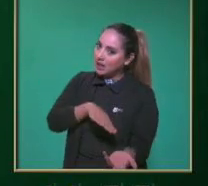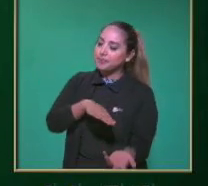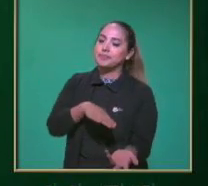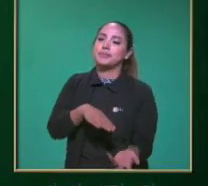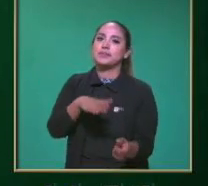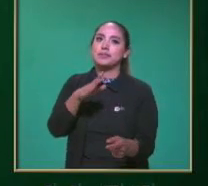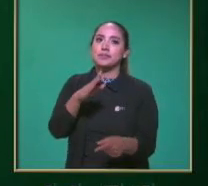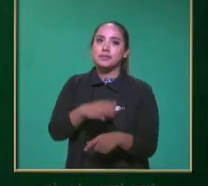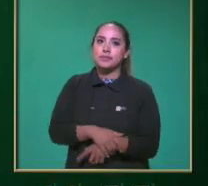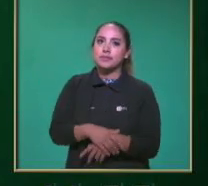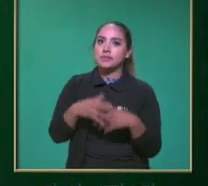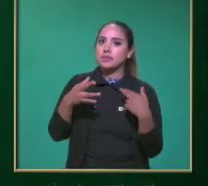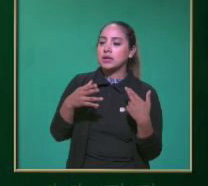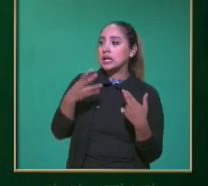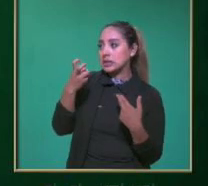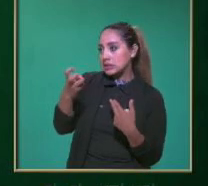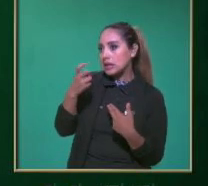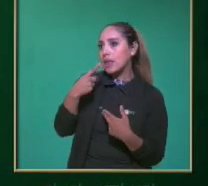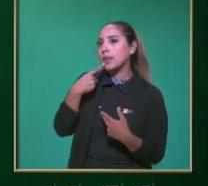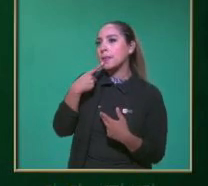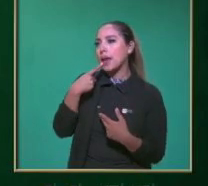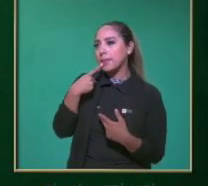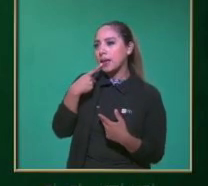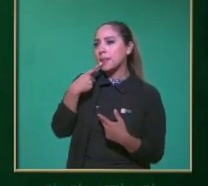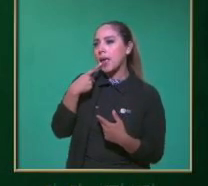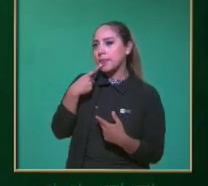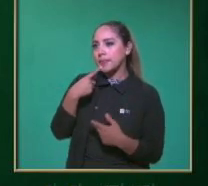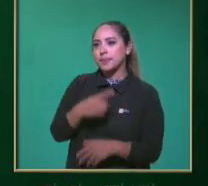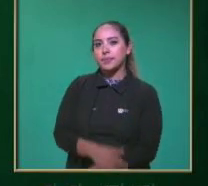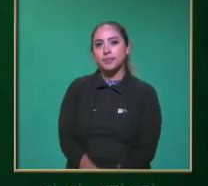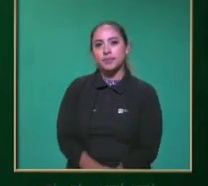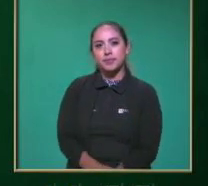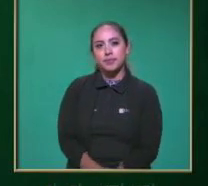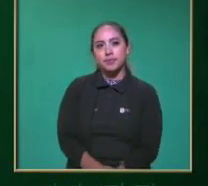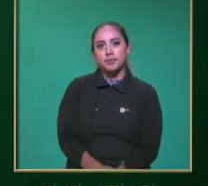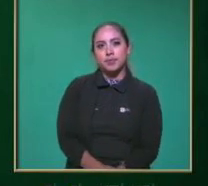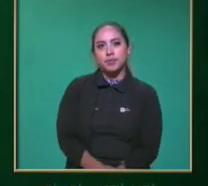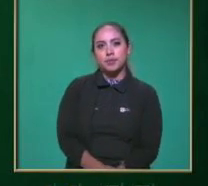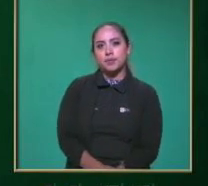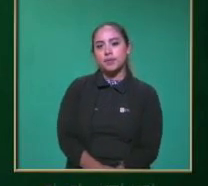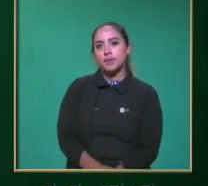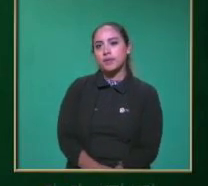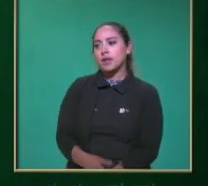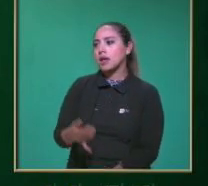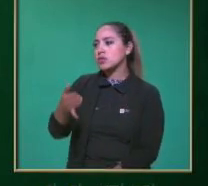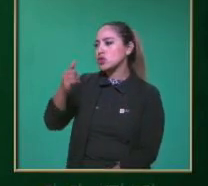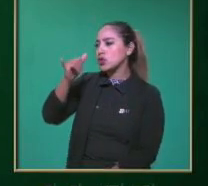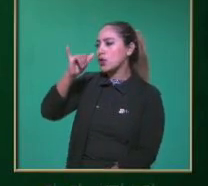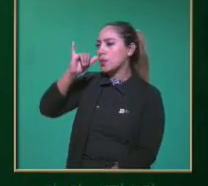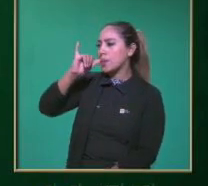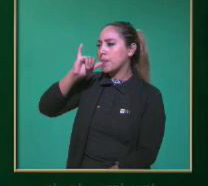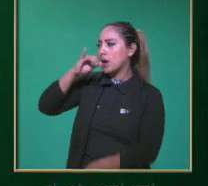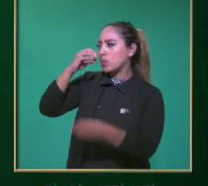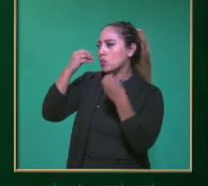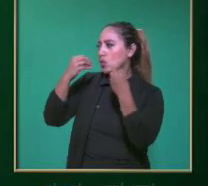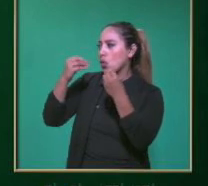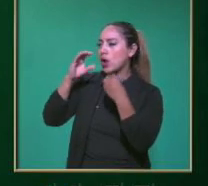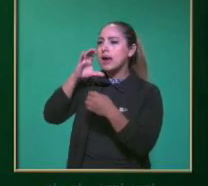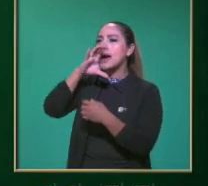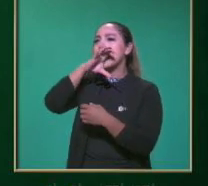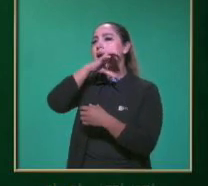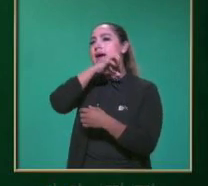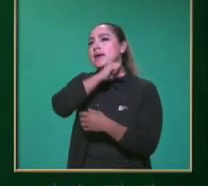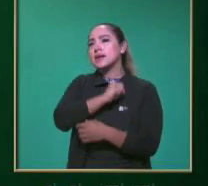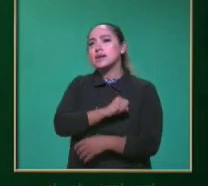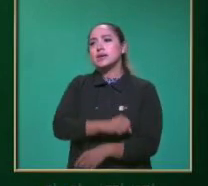con esto? Pues el sentido del gusto. Tomar bebidas muy calientes,